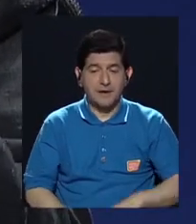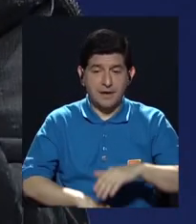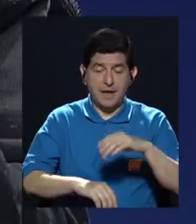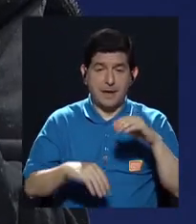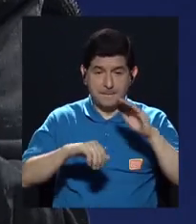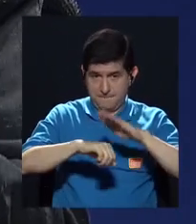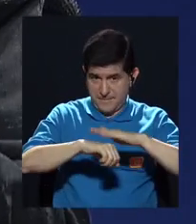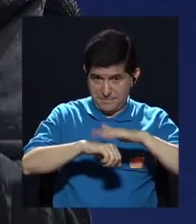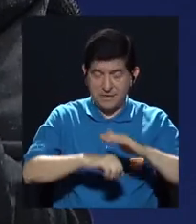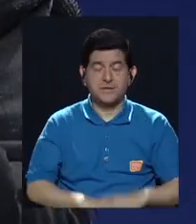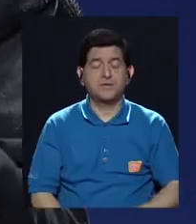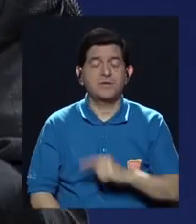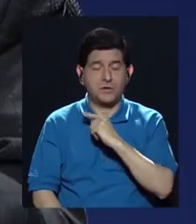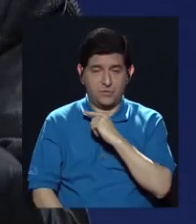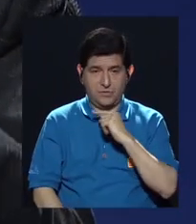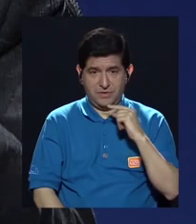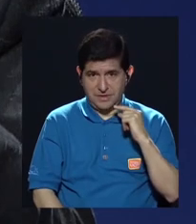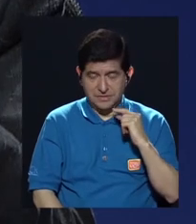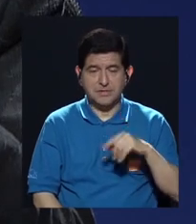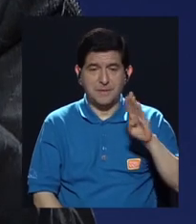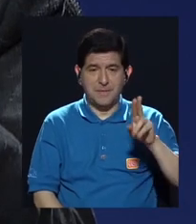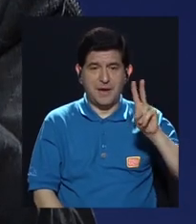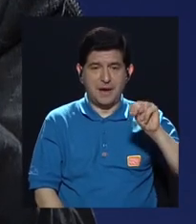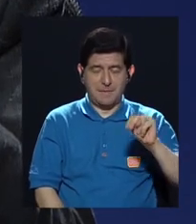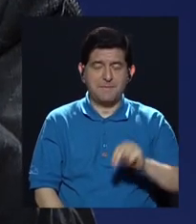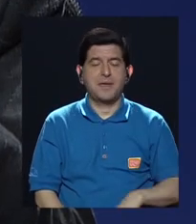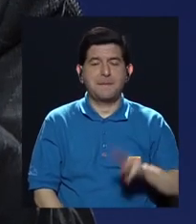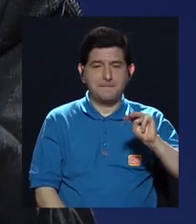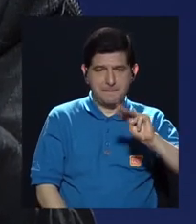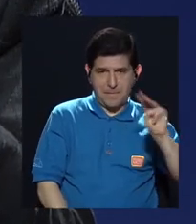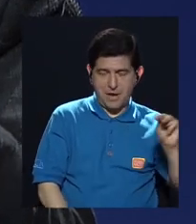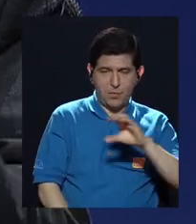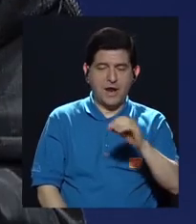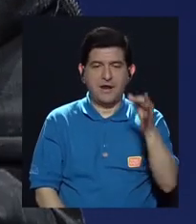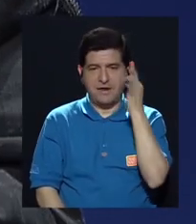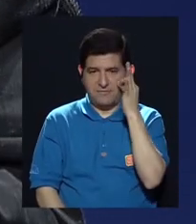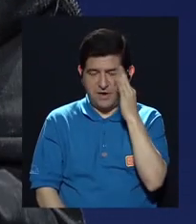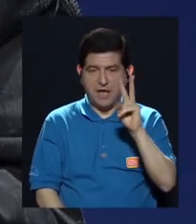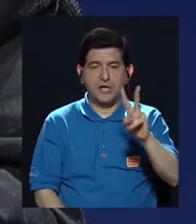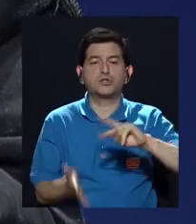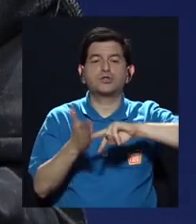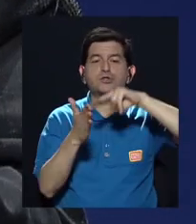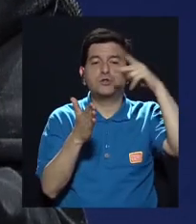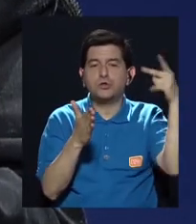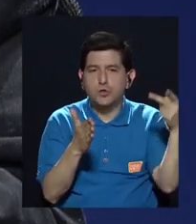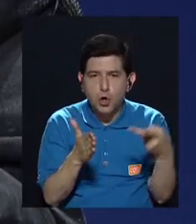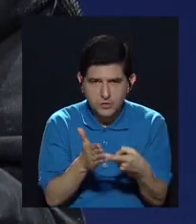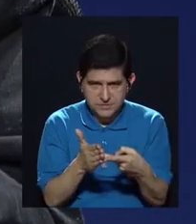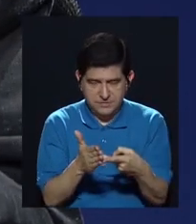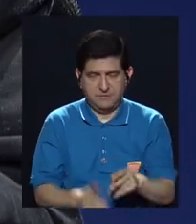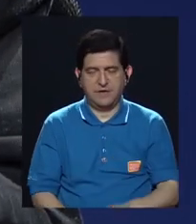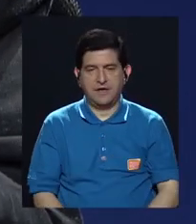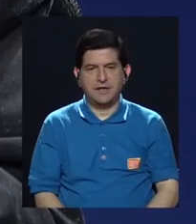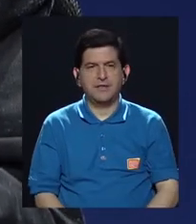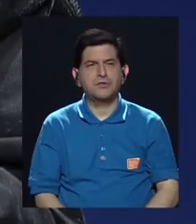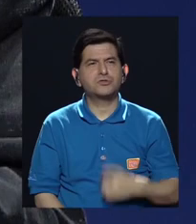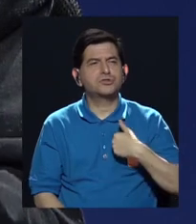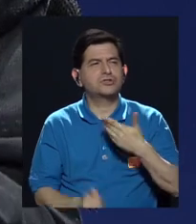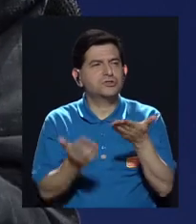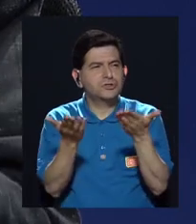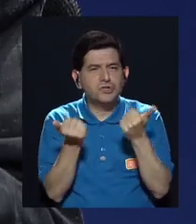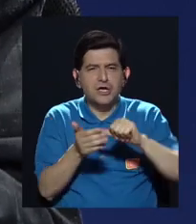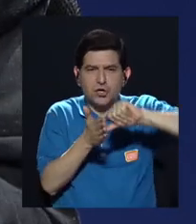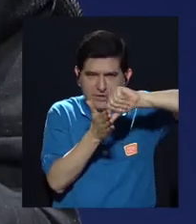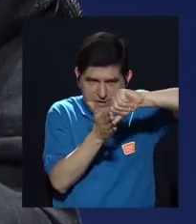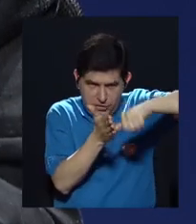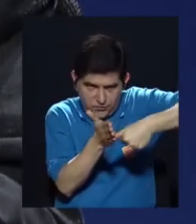propiciado por el padre y don Manuel y don Pepe, tiene dos significados que